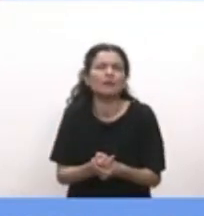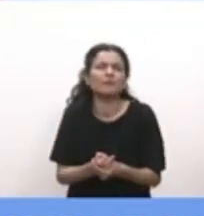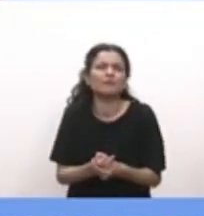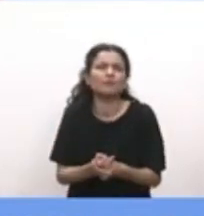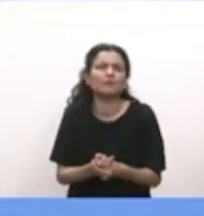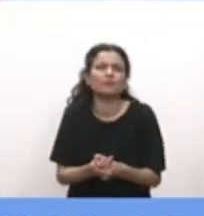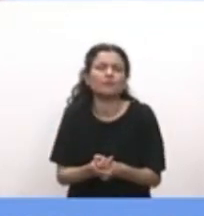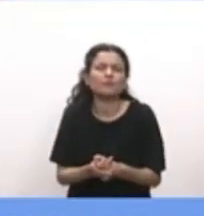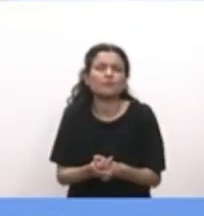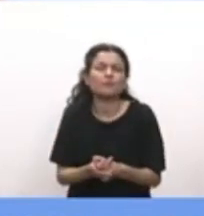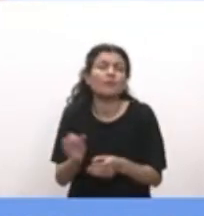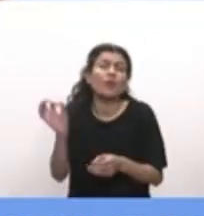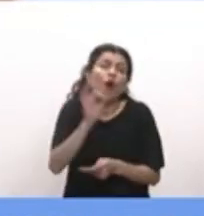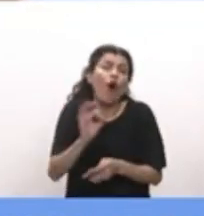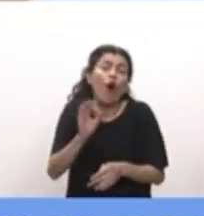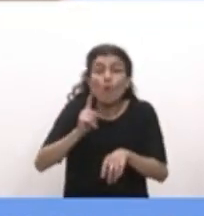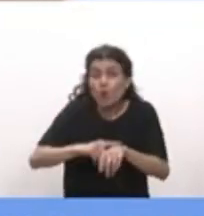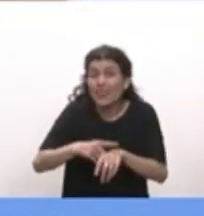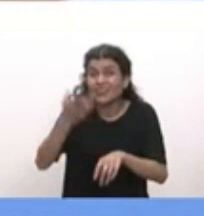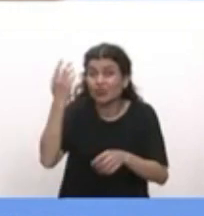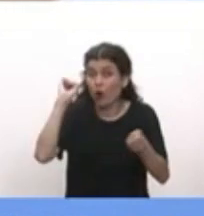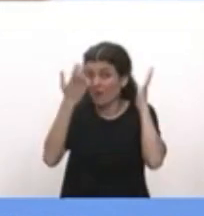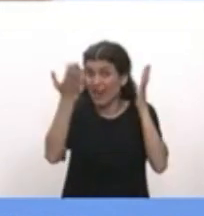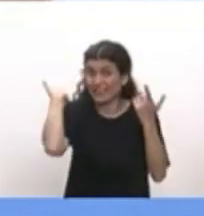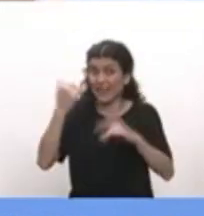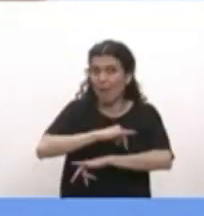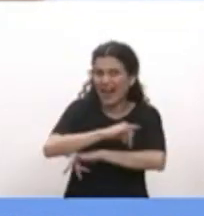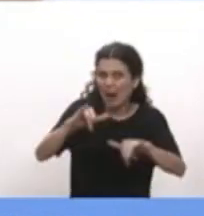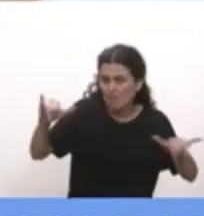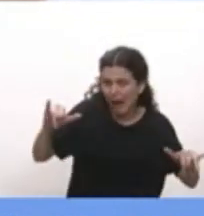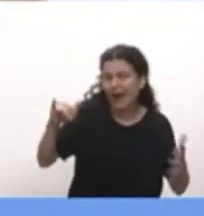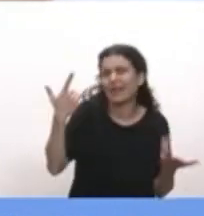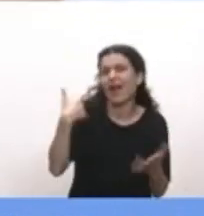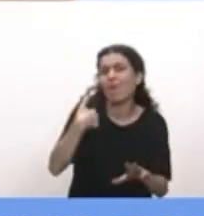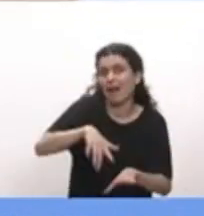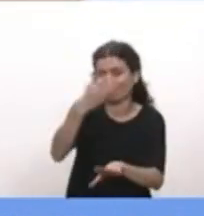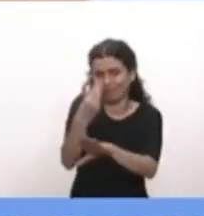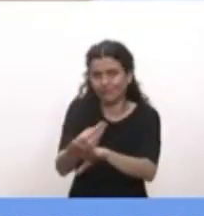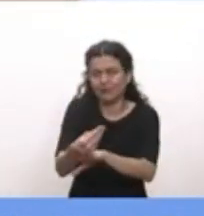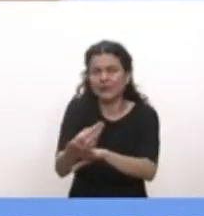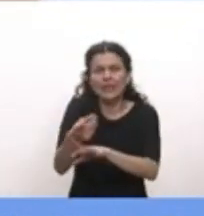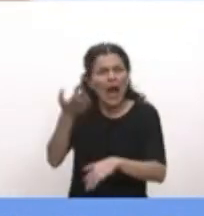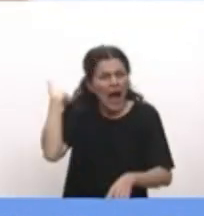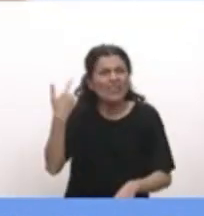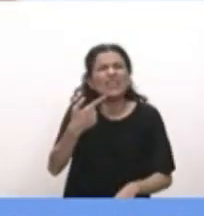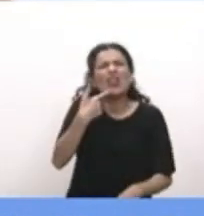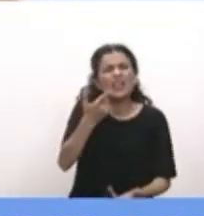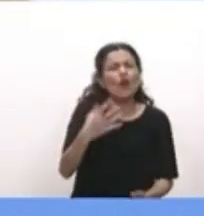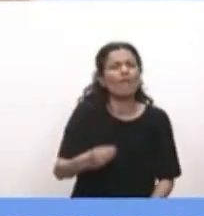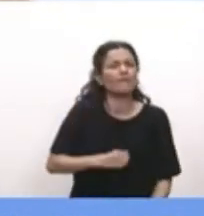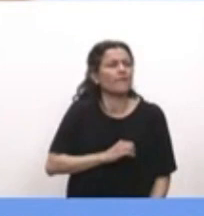Nación, durante su campaña, que expresaba su admiración por Margaret